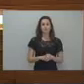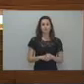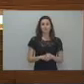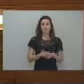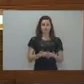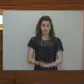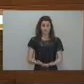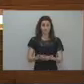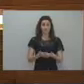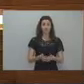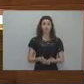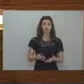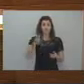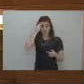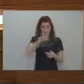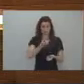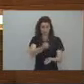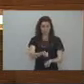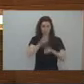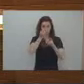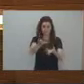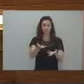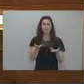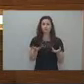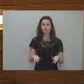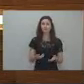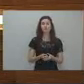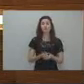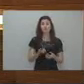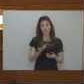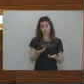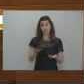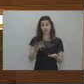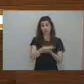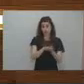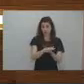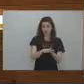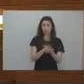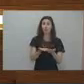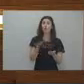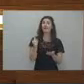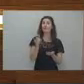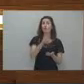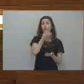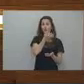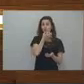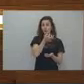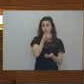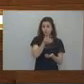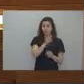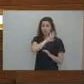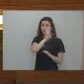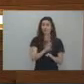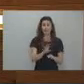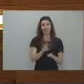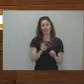el manifestar respeto. Siento si la alusión que hicimos en el anterior discurso pudo